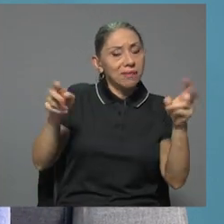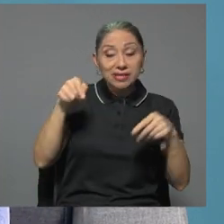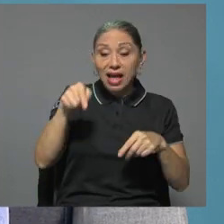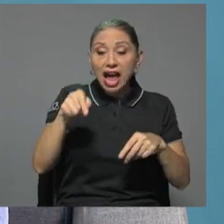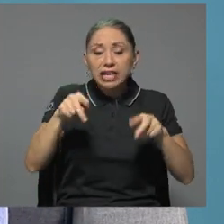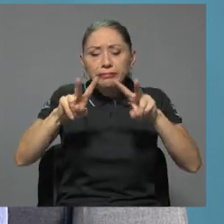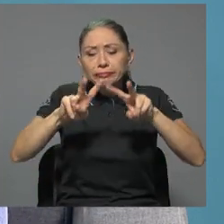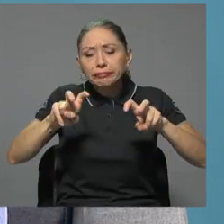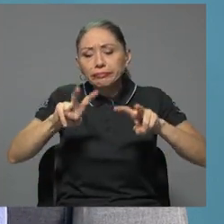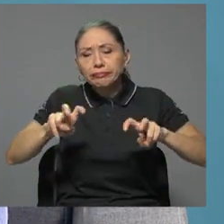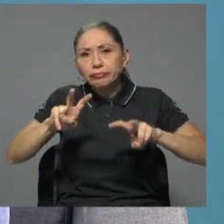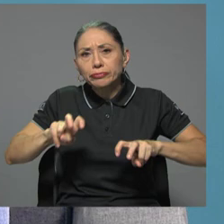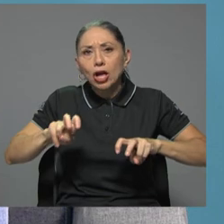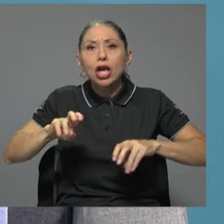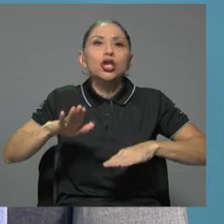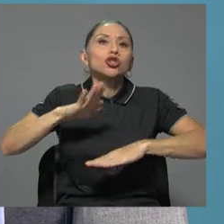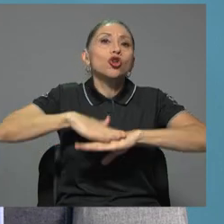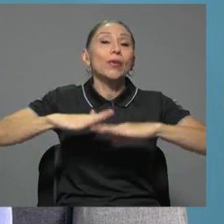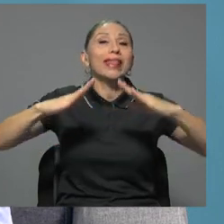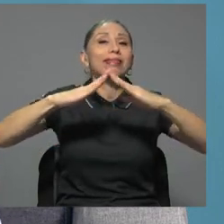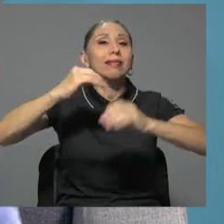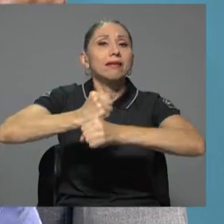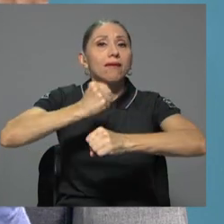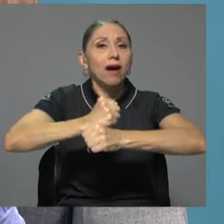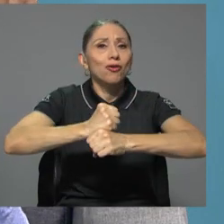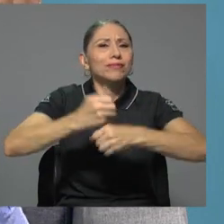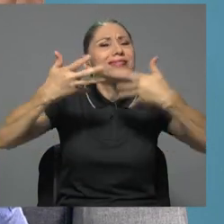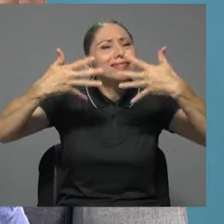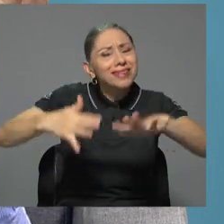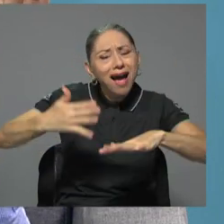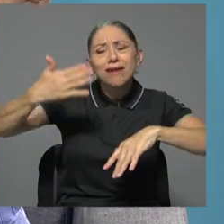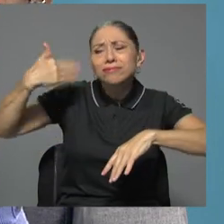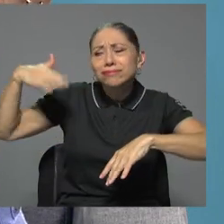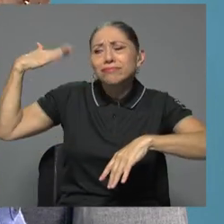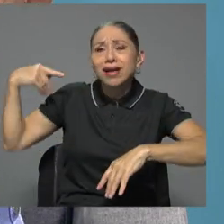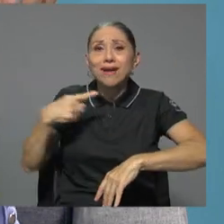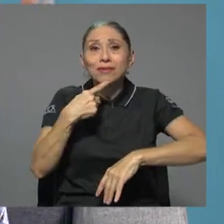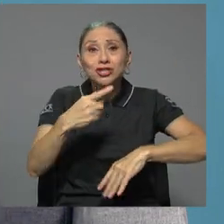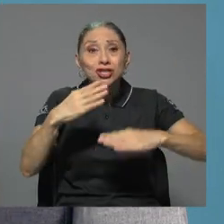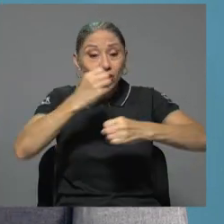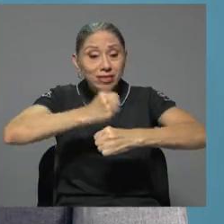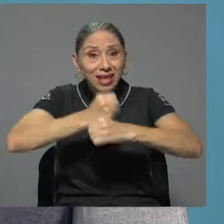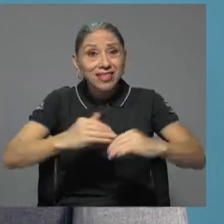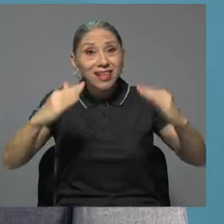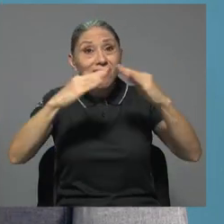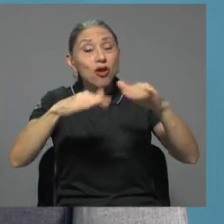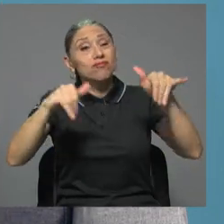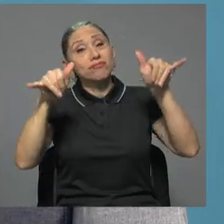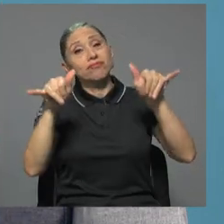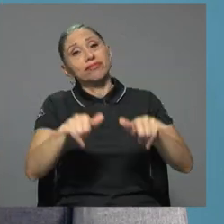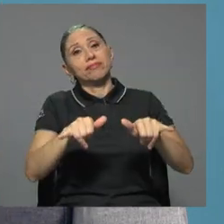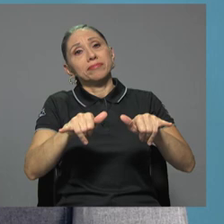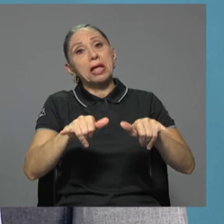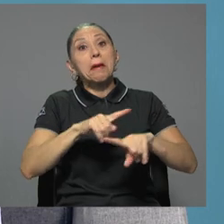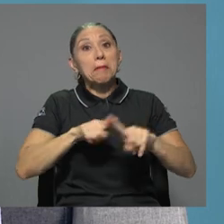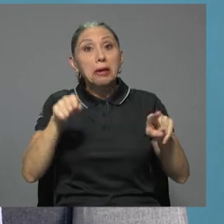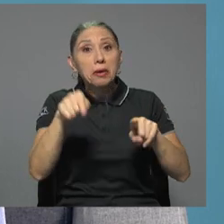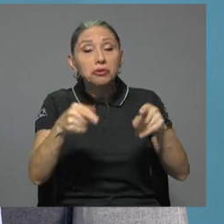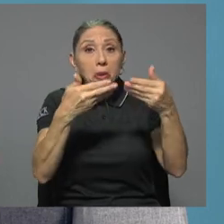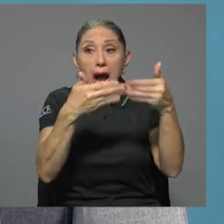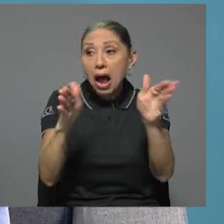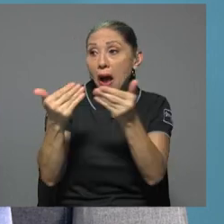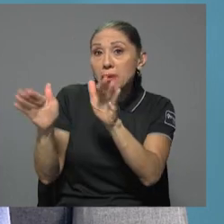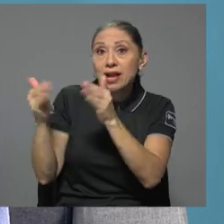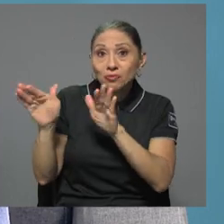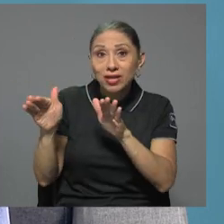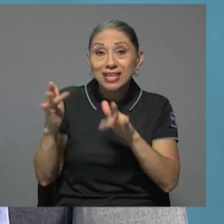lo que es el teletrabajo que ya habíamos dicho muchos meses atrás que vino para quedarse pero que se va abre las puertas sin duda la